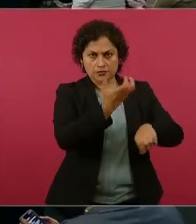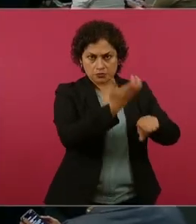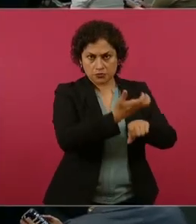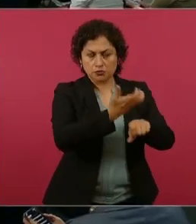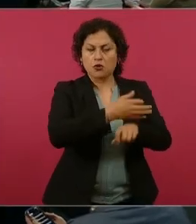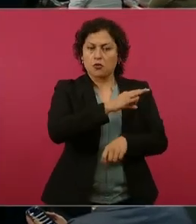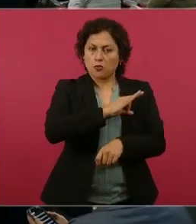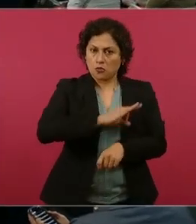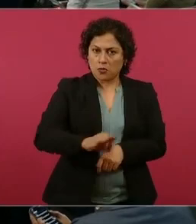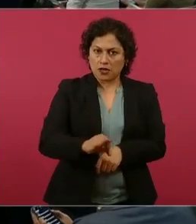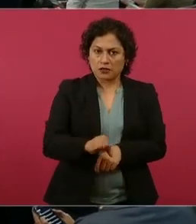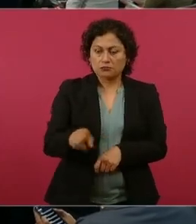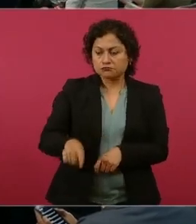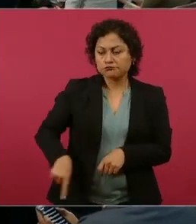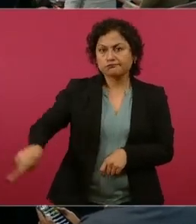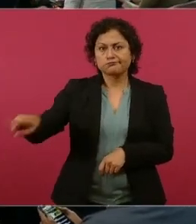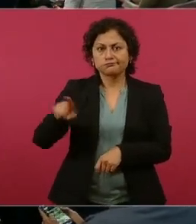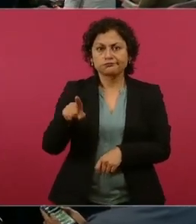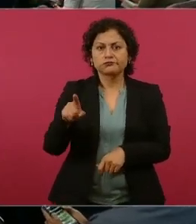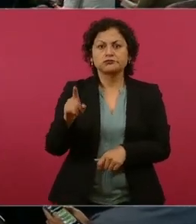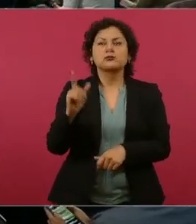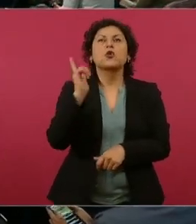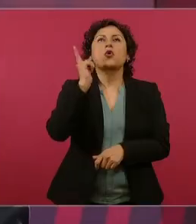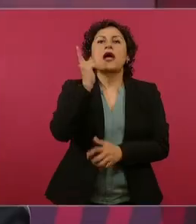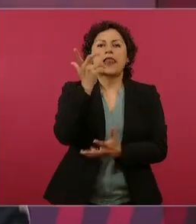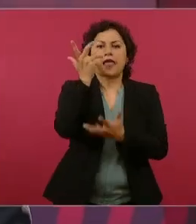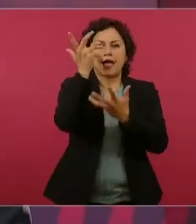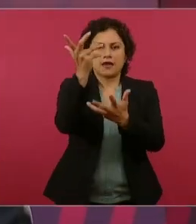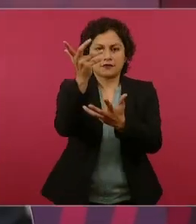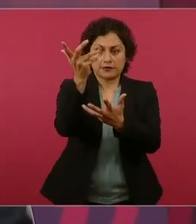Hay esa esperanza que no existía.